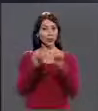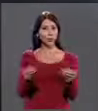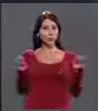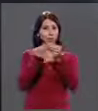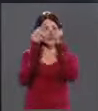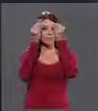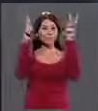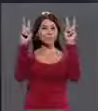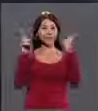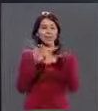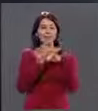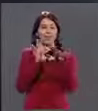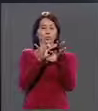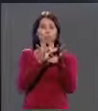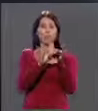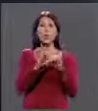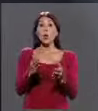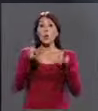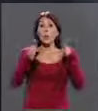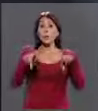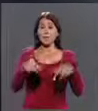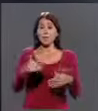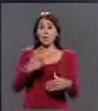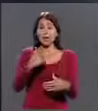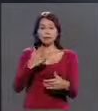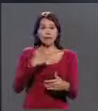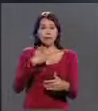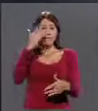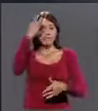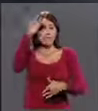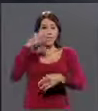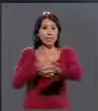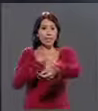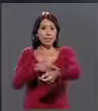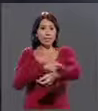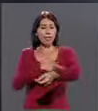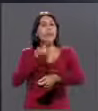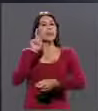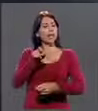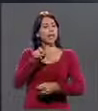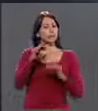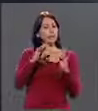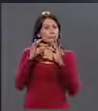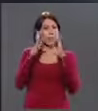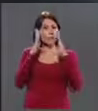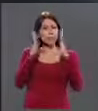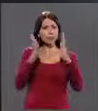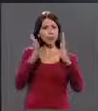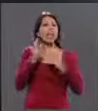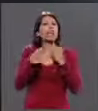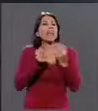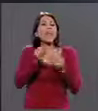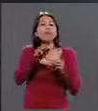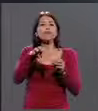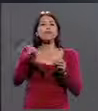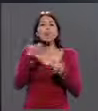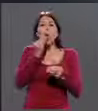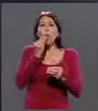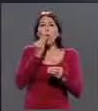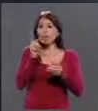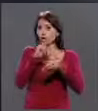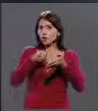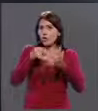regresamos con más de nexos cuando se posee diabetes hay que prestar especial atención a su dieta sin embargo no crea que esto